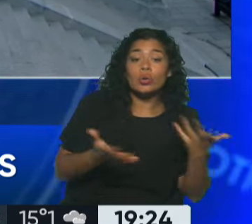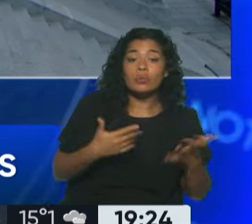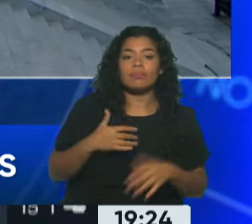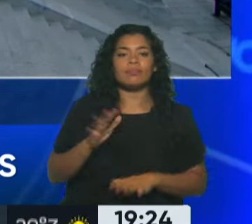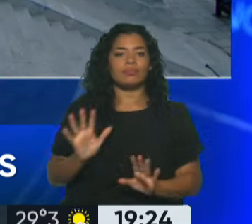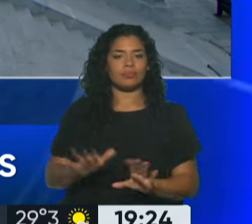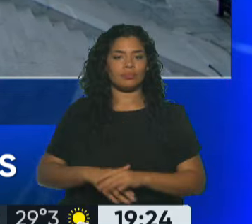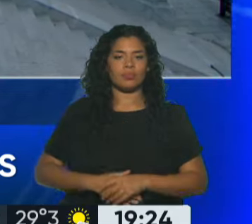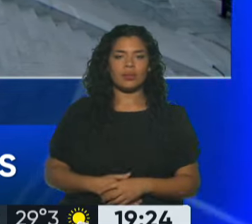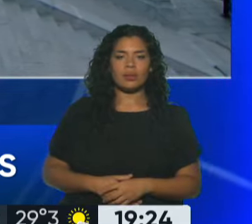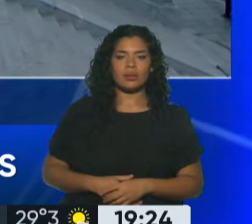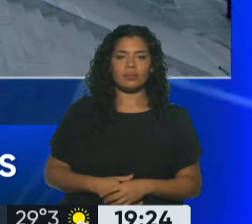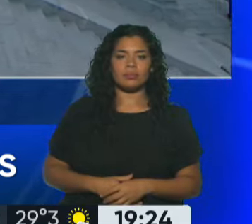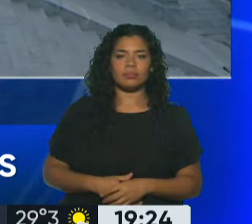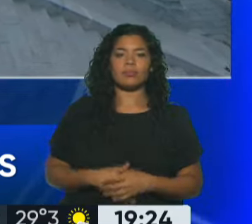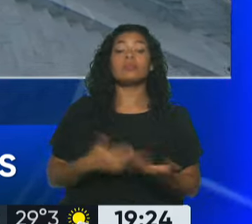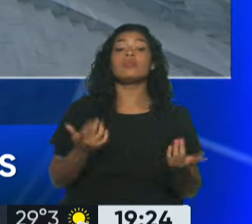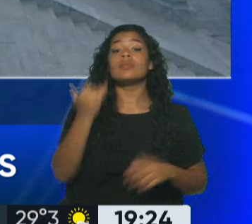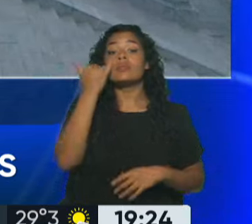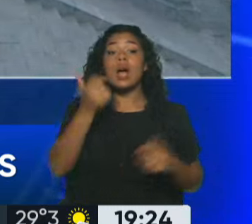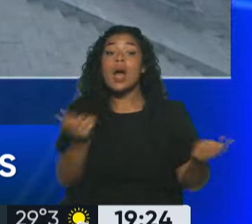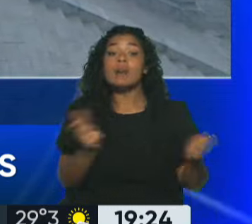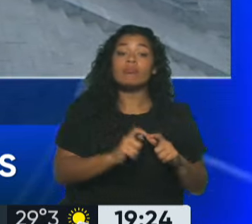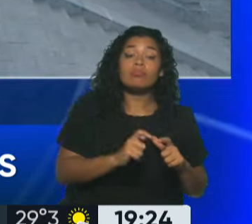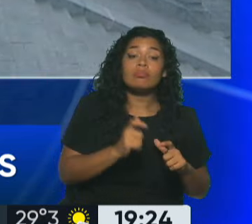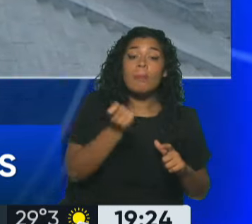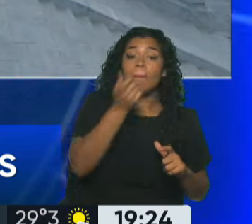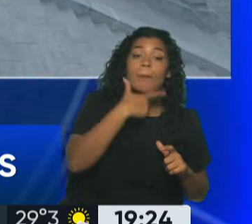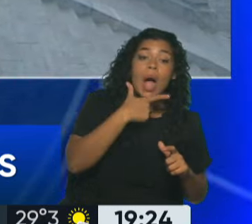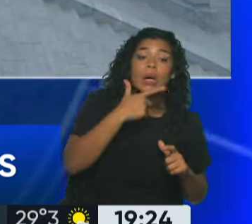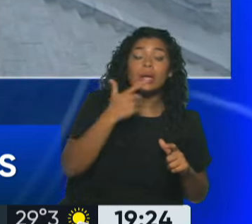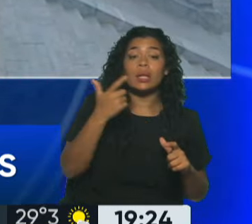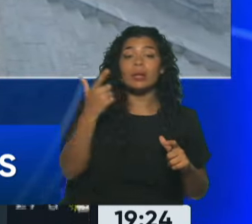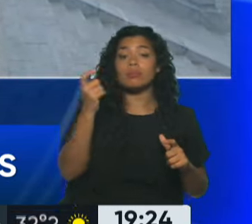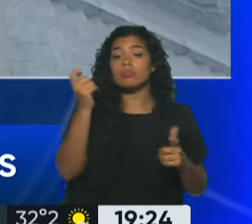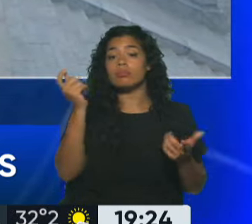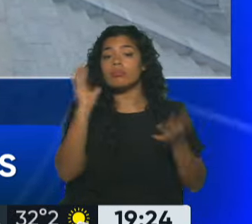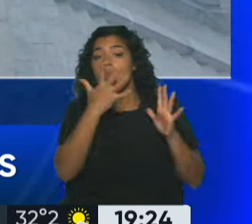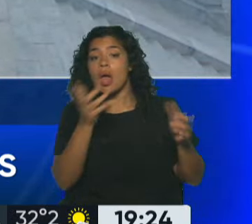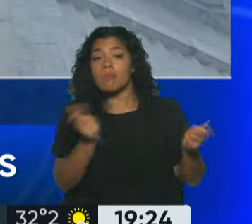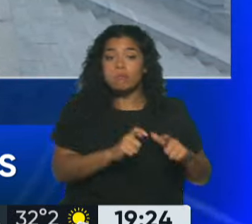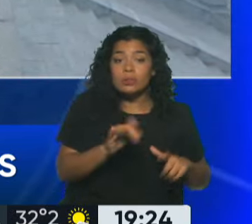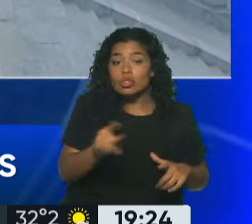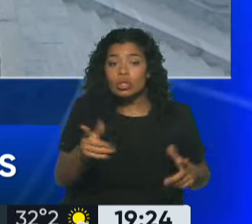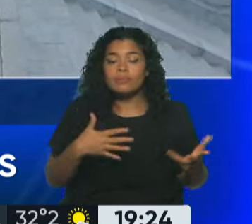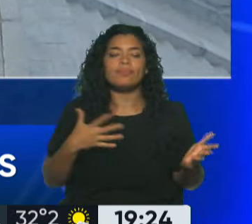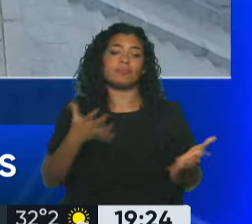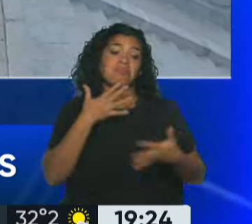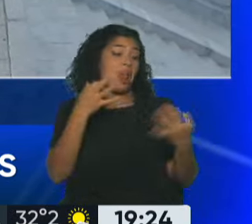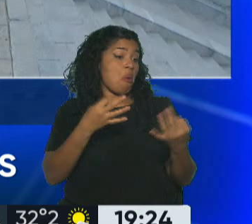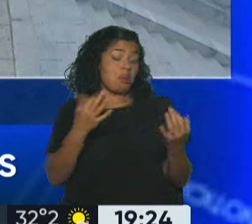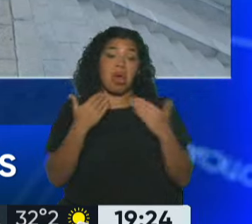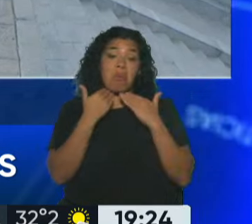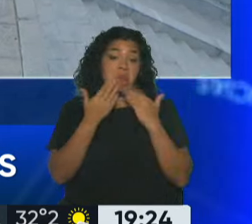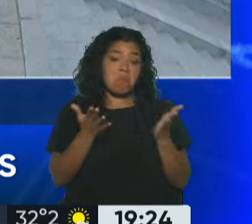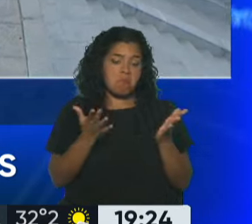cambio. ¿Conocimiento si se reunieron ya el presidente Milei con el expresidente Macri? No, la verdad que no lo conozco.